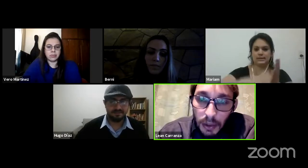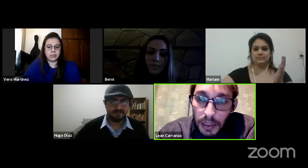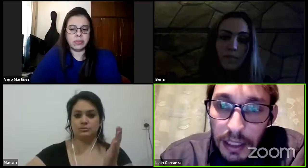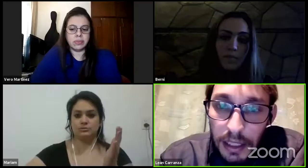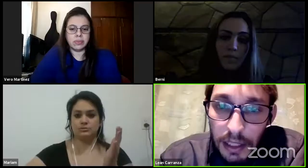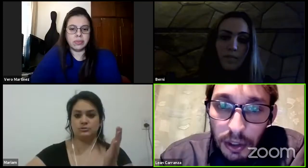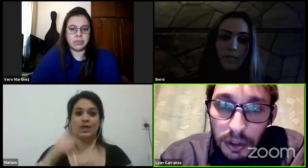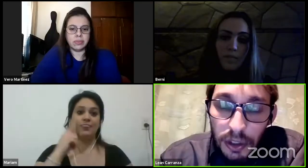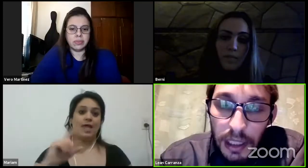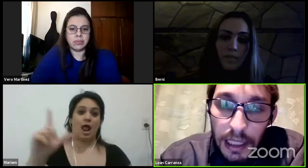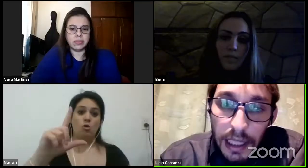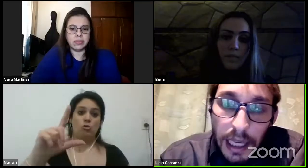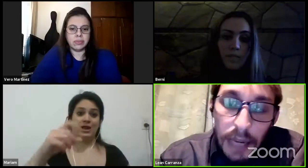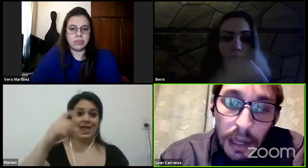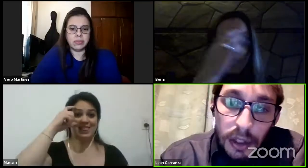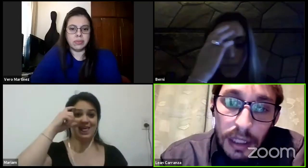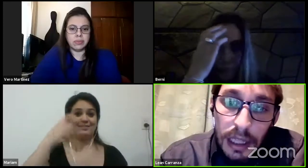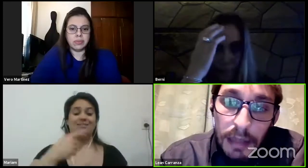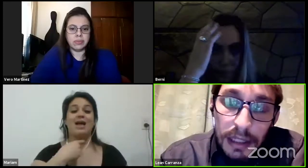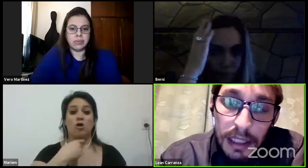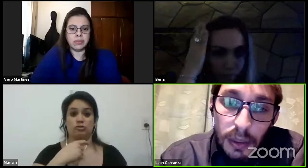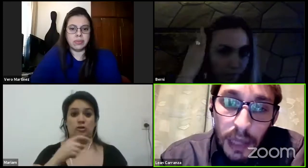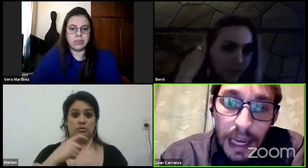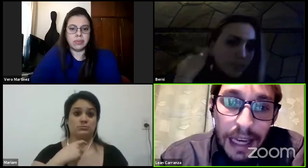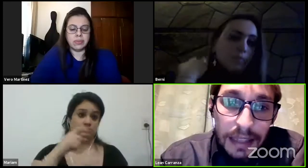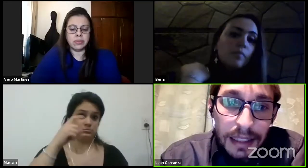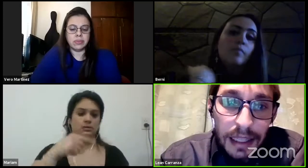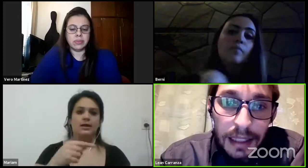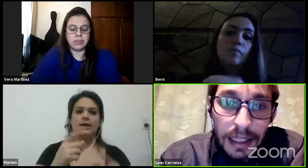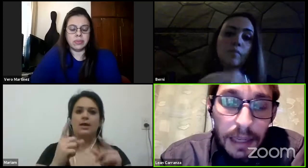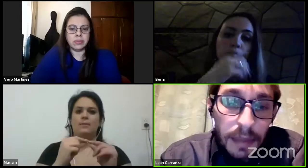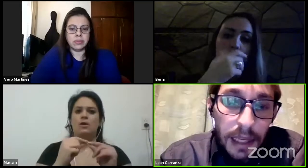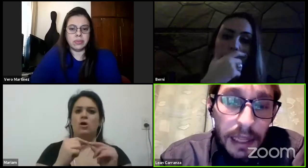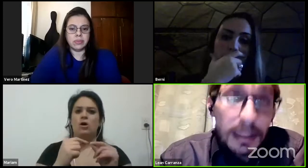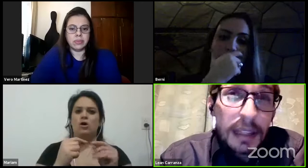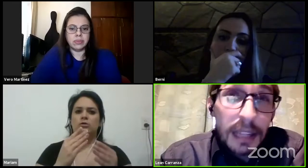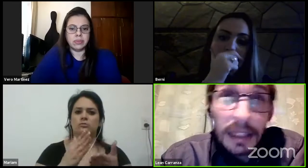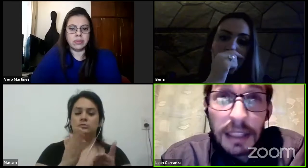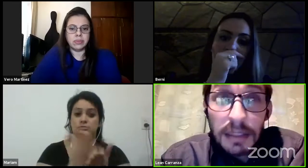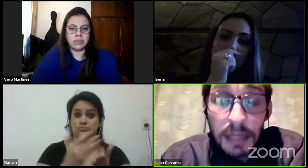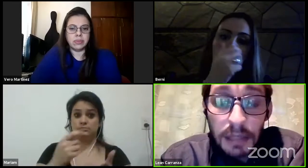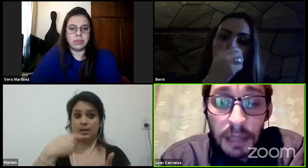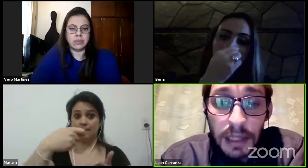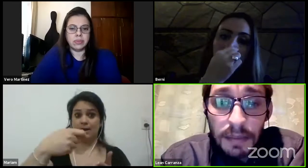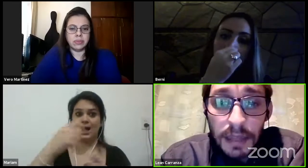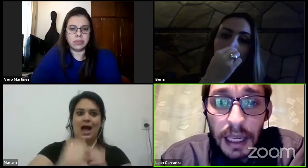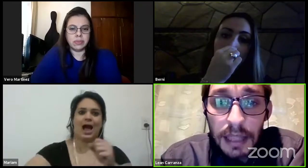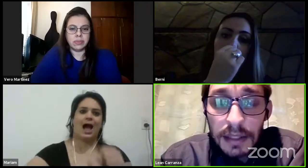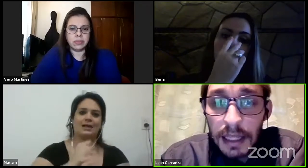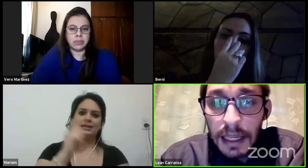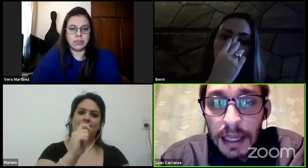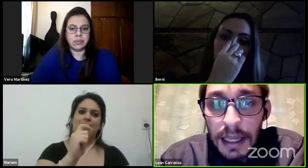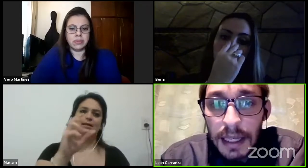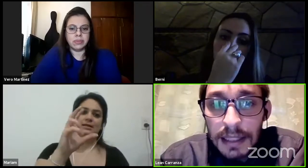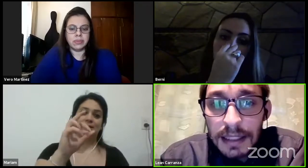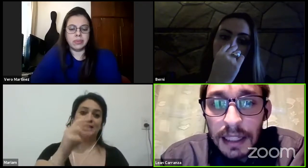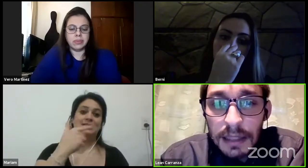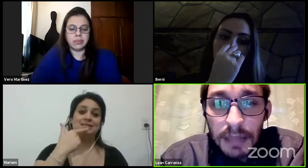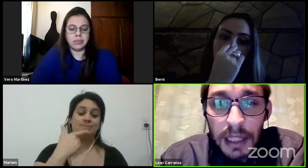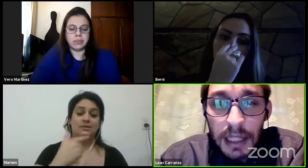del lunes 10 de agosto y el valor de la matrícula hasta el b hasta el 30 de septiembre es de